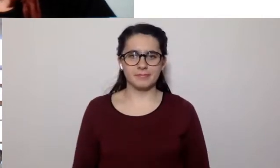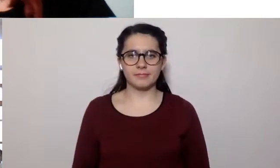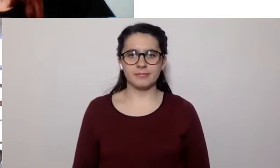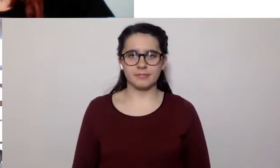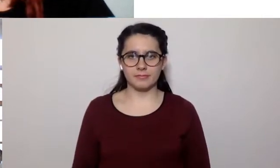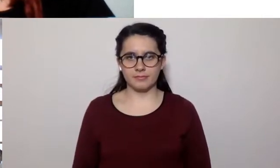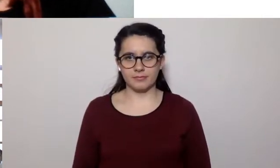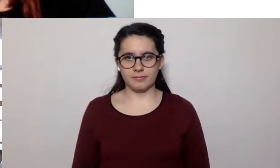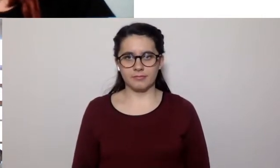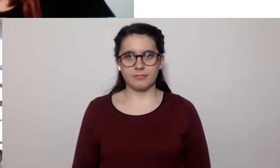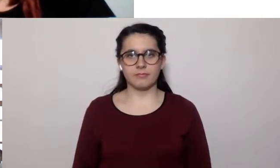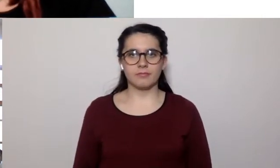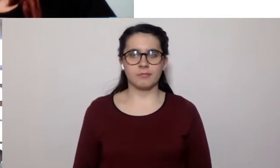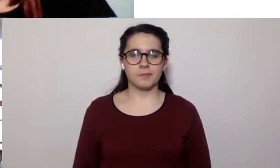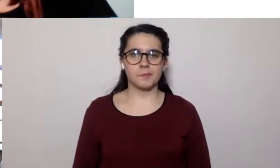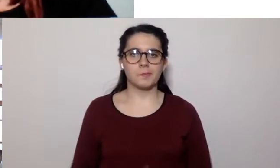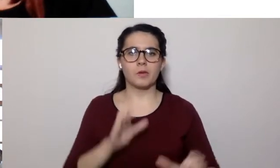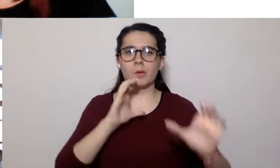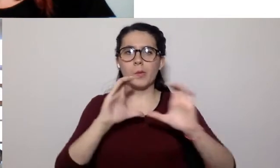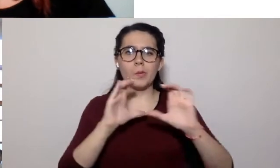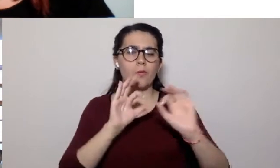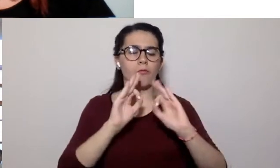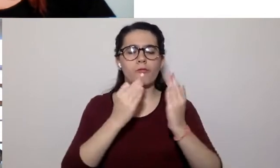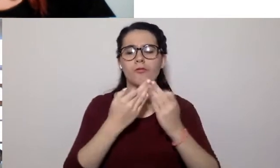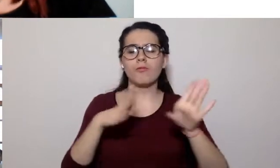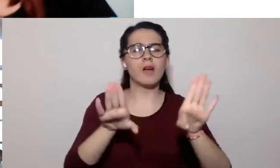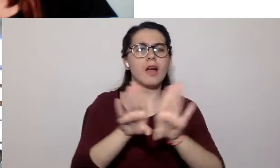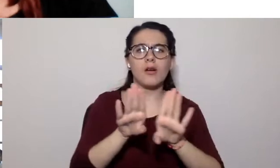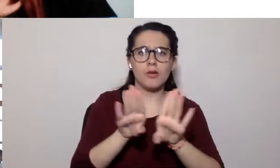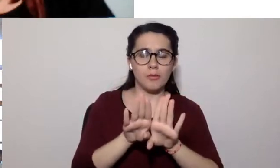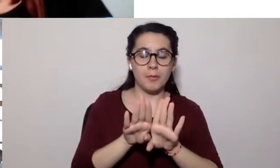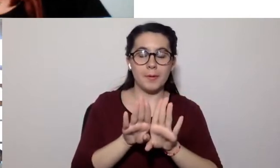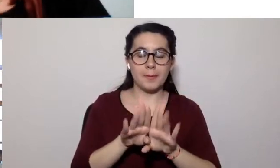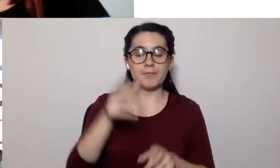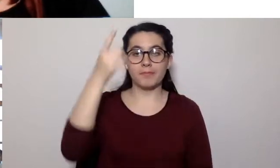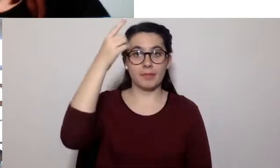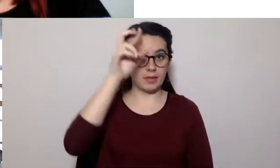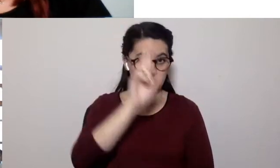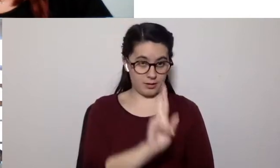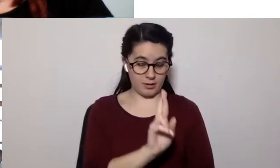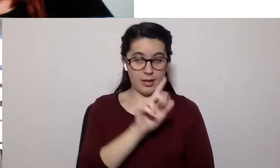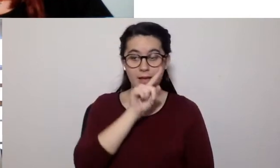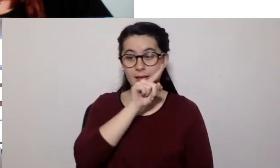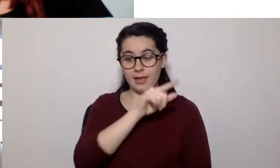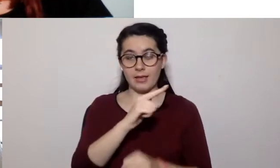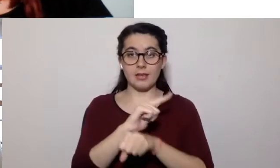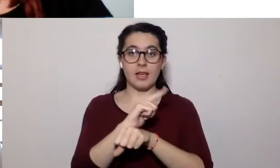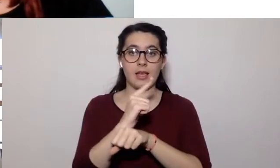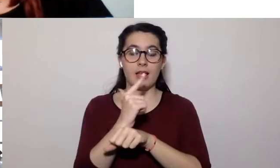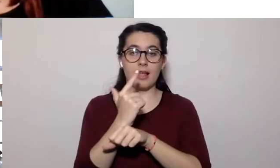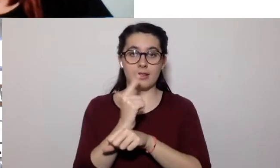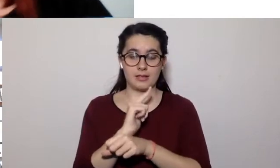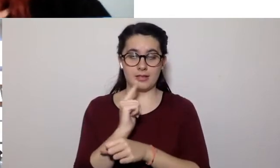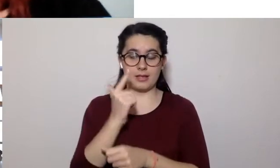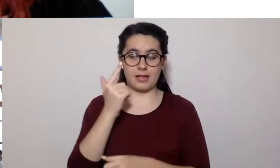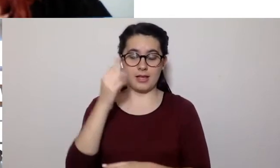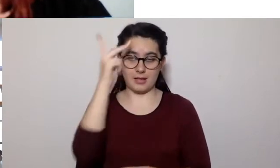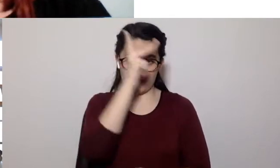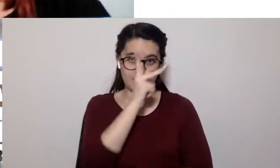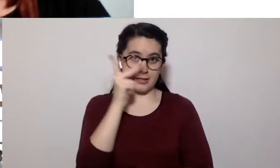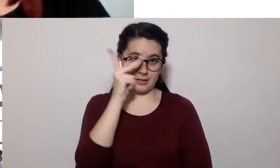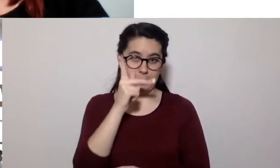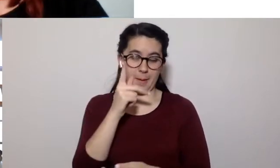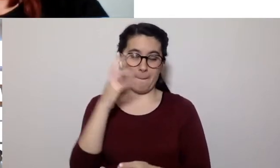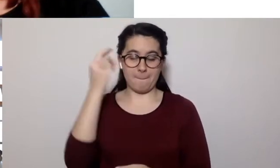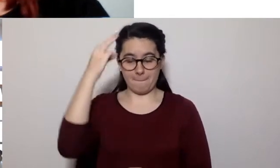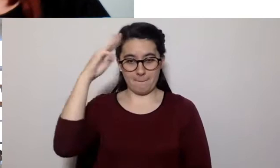estar comunicando con ustedes el día de hoy. La doctora Charo Manero Soto, ella es licenciada en psicología con maestría en psicoterapia y